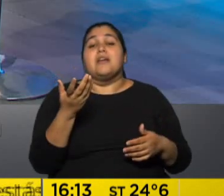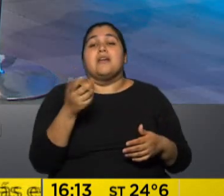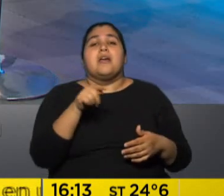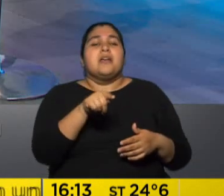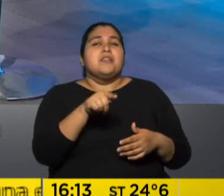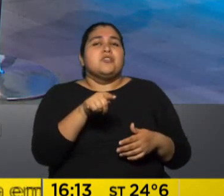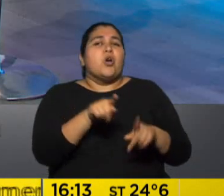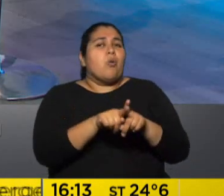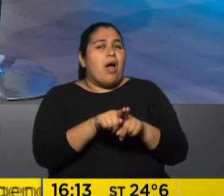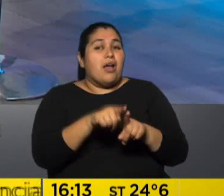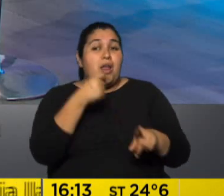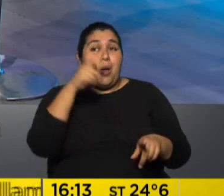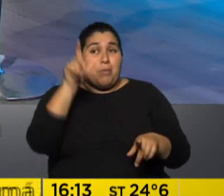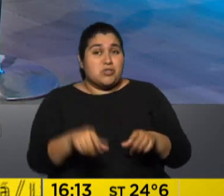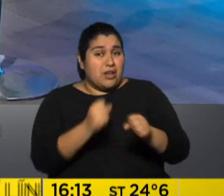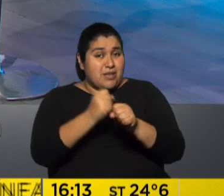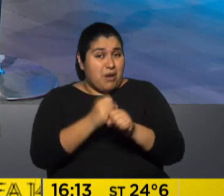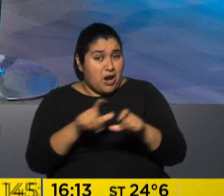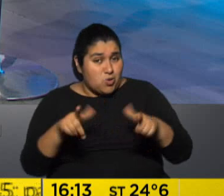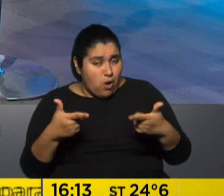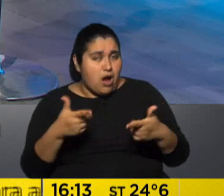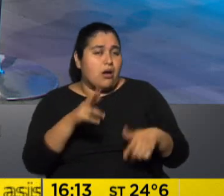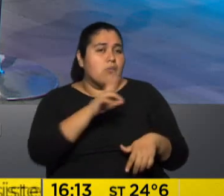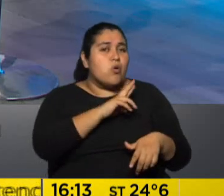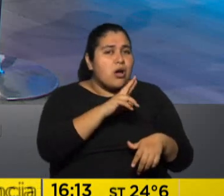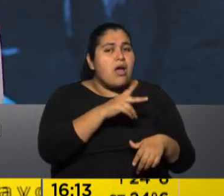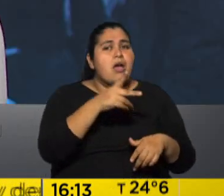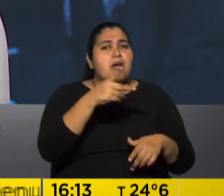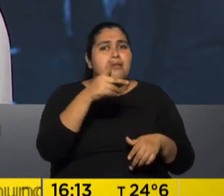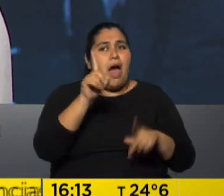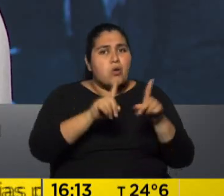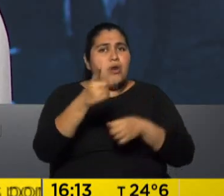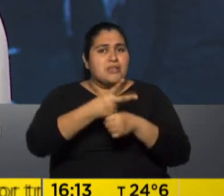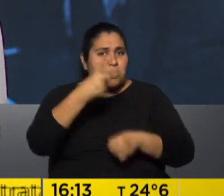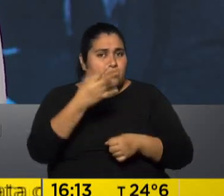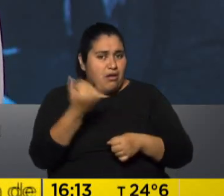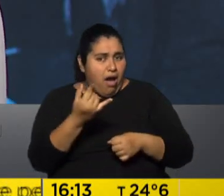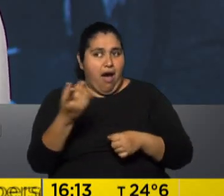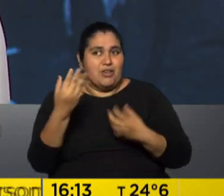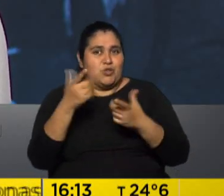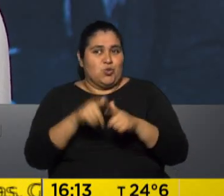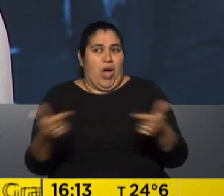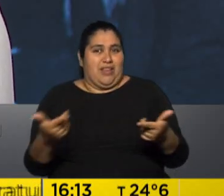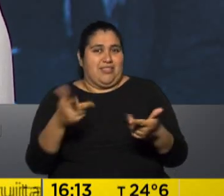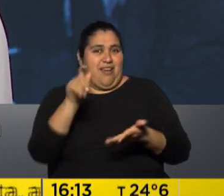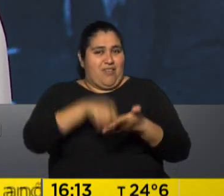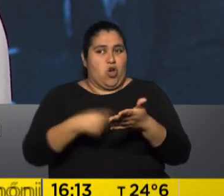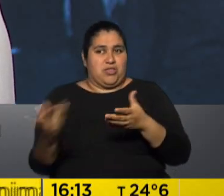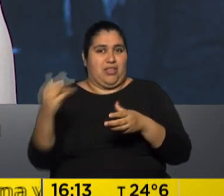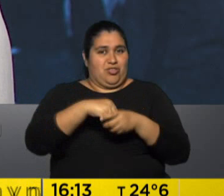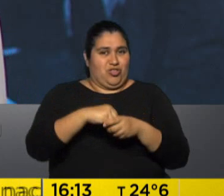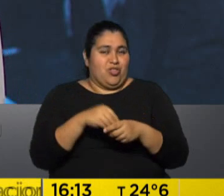es para aquella que no tenía trabajo y que por ahí hay chicas que están en el secundario y claro, tienen la suerte del contrato, está divino.